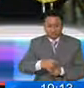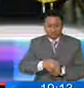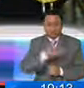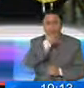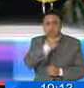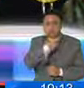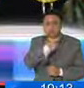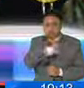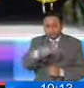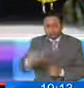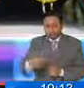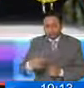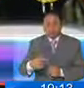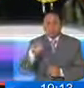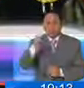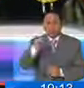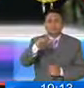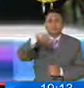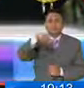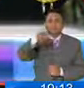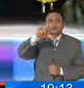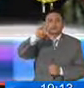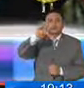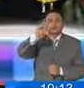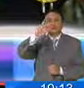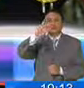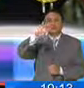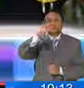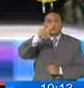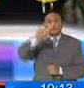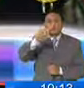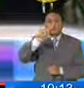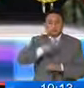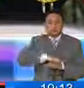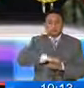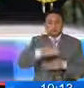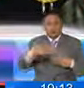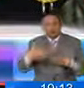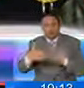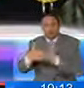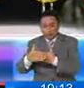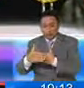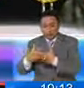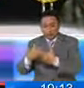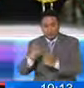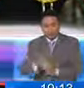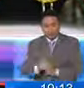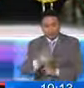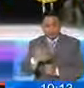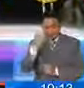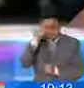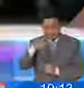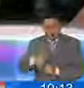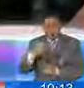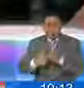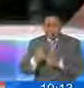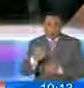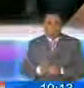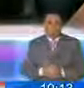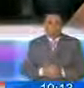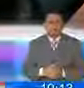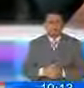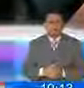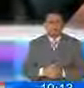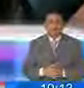como en el cantón San Lorenzo, en vista de que es una frontera permeable donde se identificaron ilícitos. Operación militar que